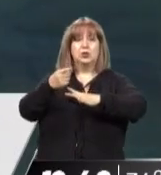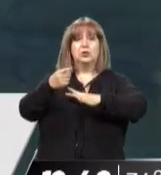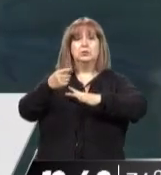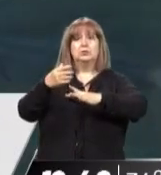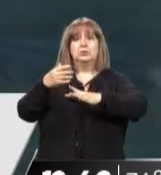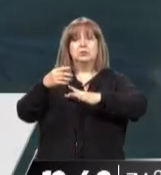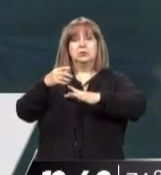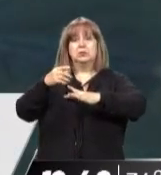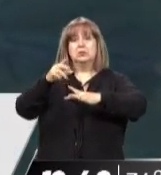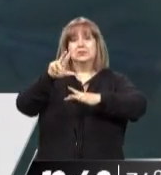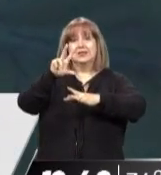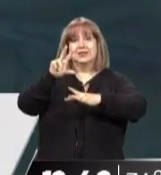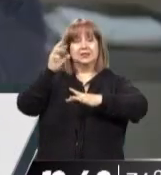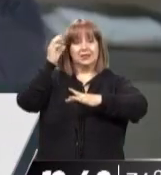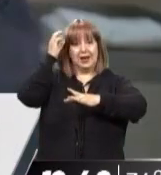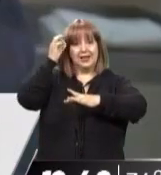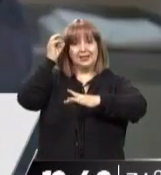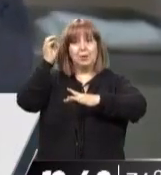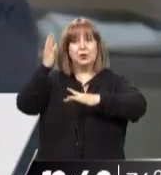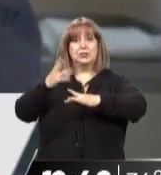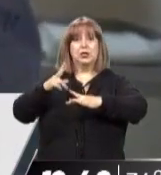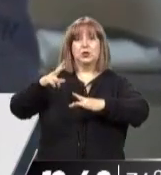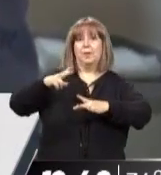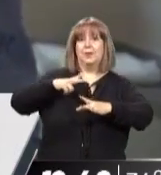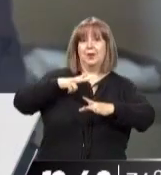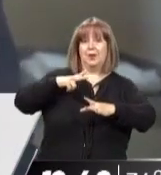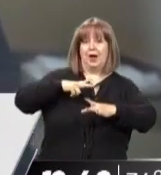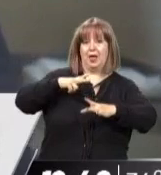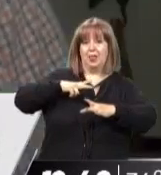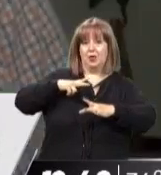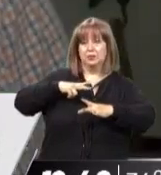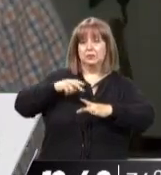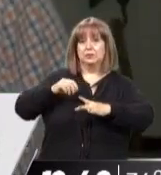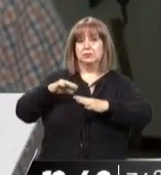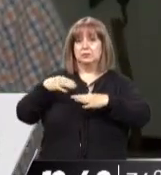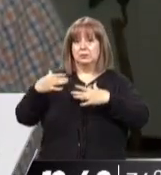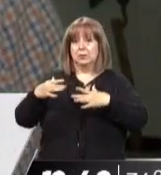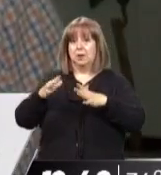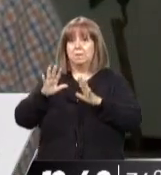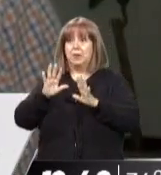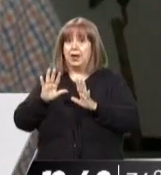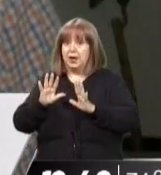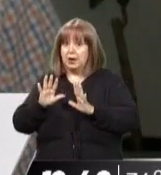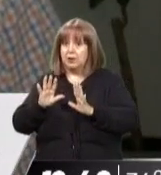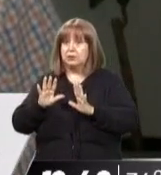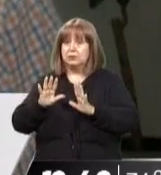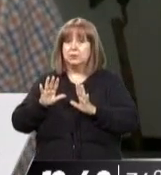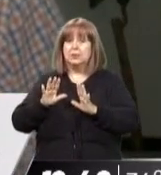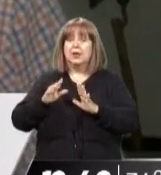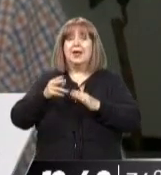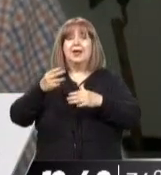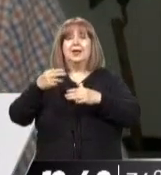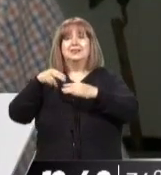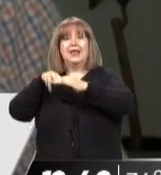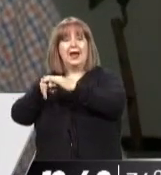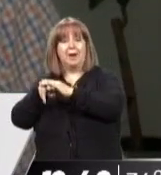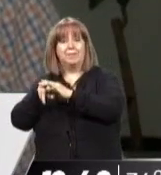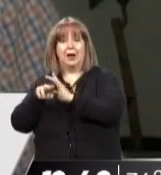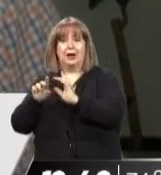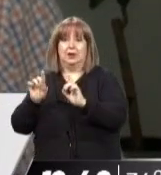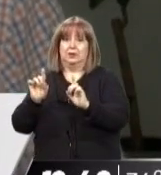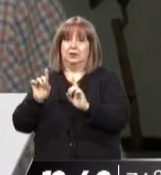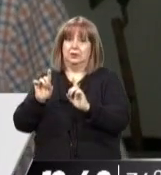capacidad instalada en el sector privado con pacientes COVID, pero no vemos este mismo impacto en la unidad de terapia intensiva hasta